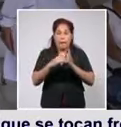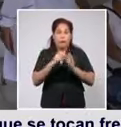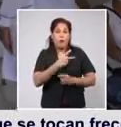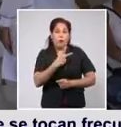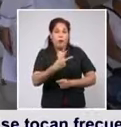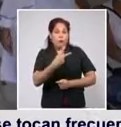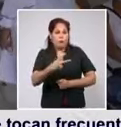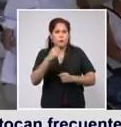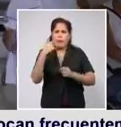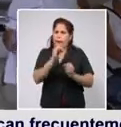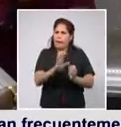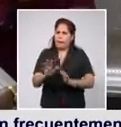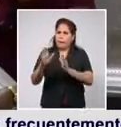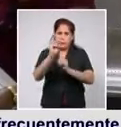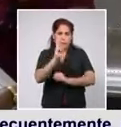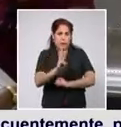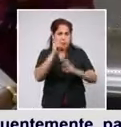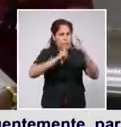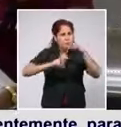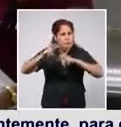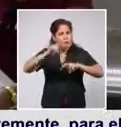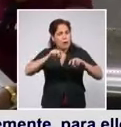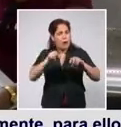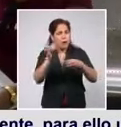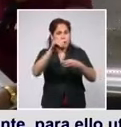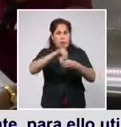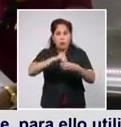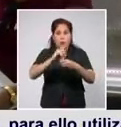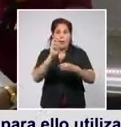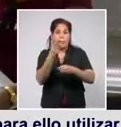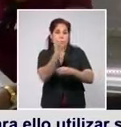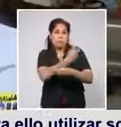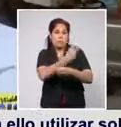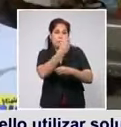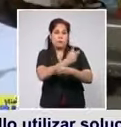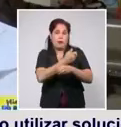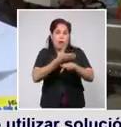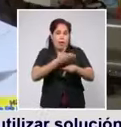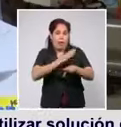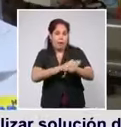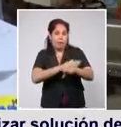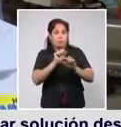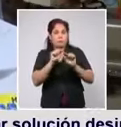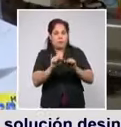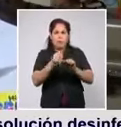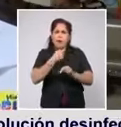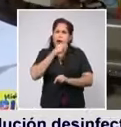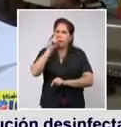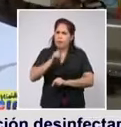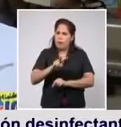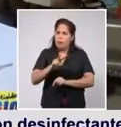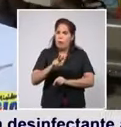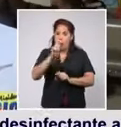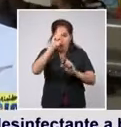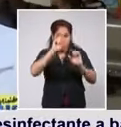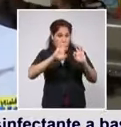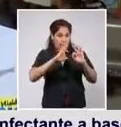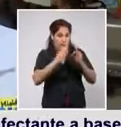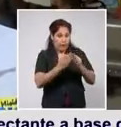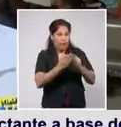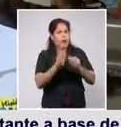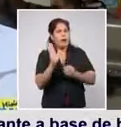fase 3 del estudio científico, que incluye 3 dosis del medicamento preventivo. Han sido evaluados en sus áreas de salud y vienen con un